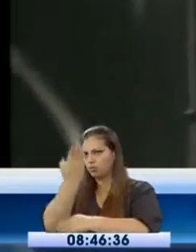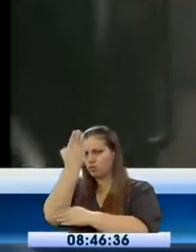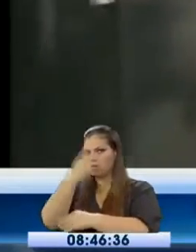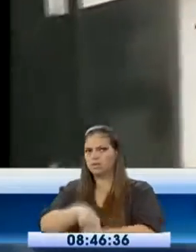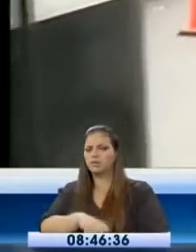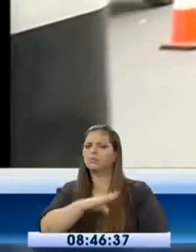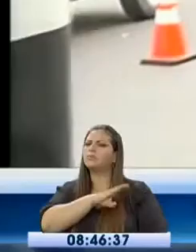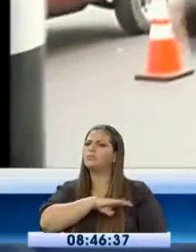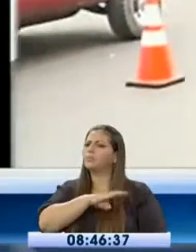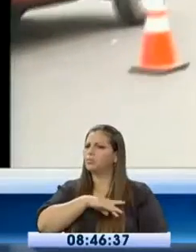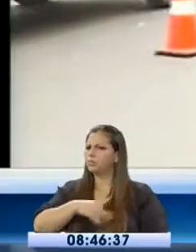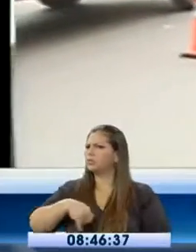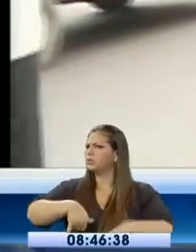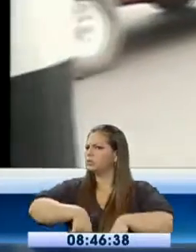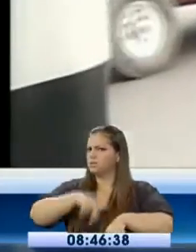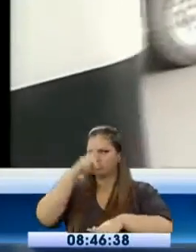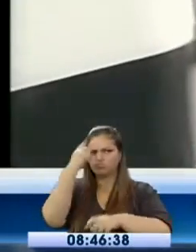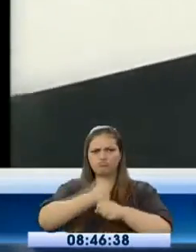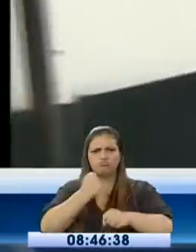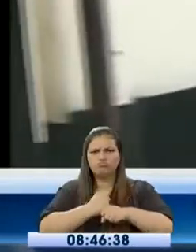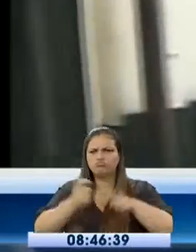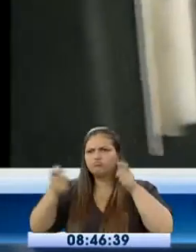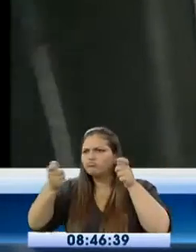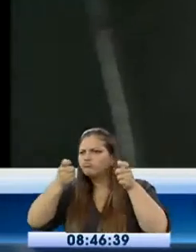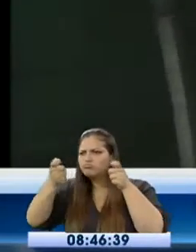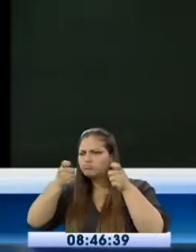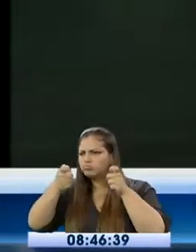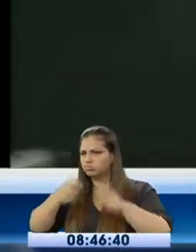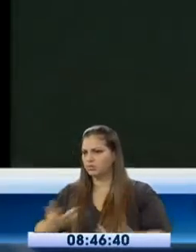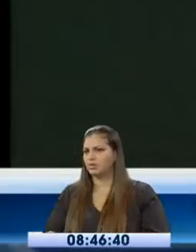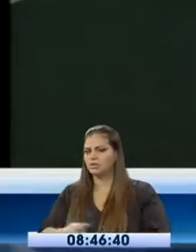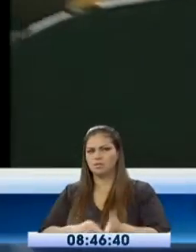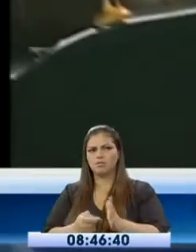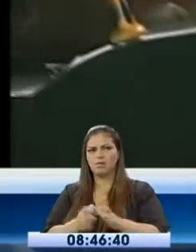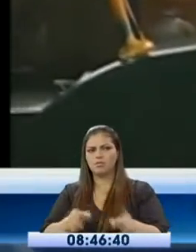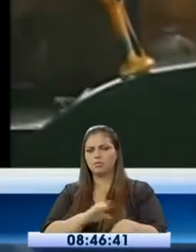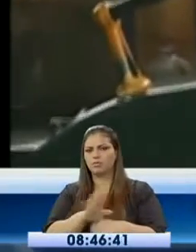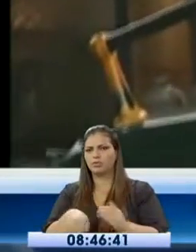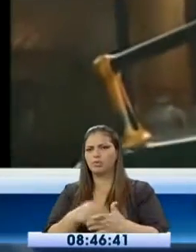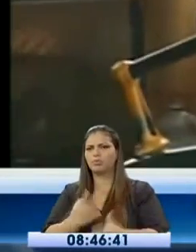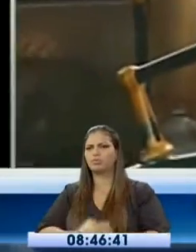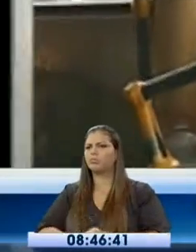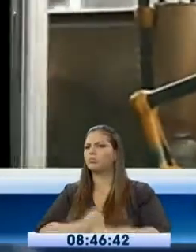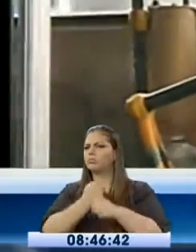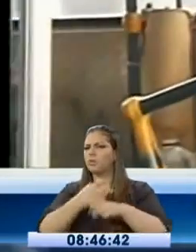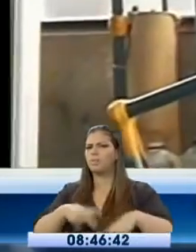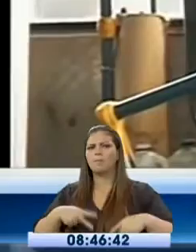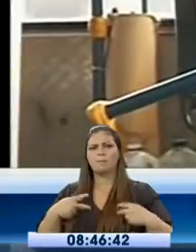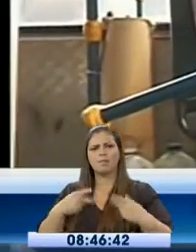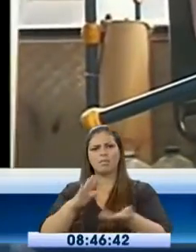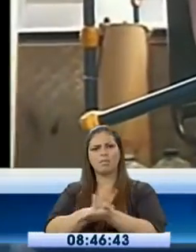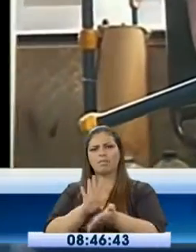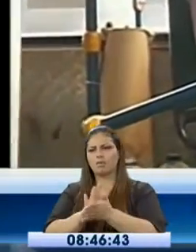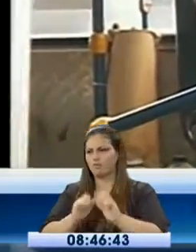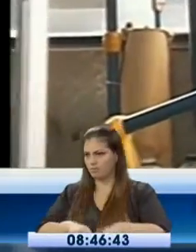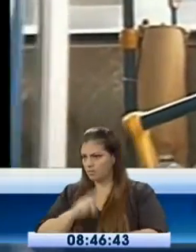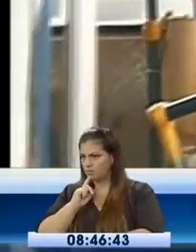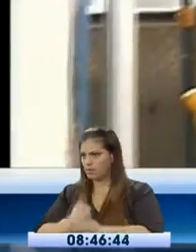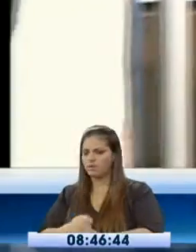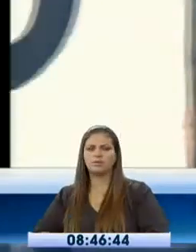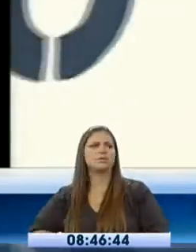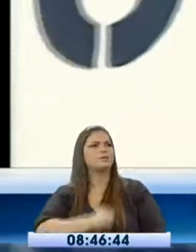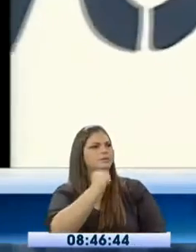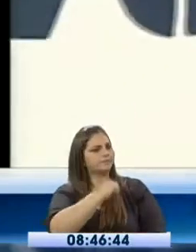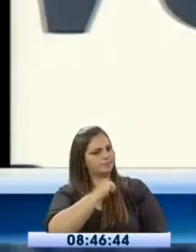dedo del renglón para darle seguridad a las personas, porque esa es una acción que ha pedido la comunidad. Claro, como ustedes pueden ver, se está